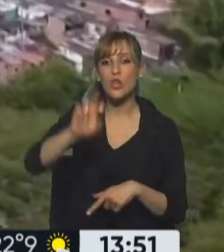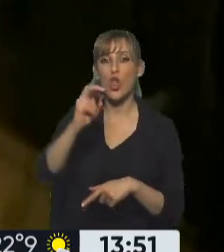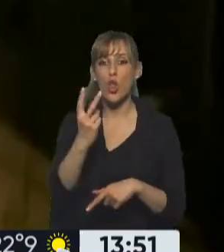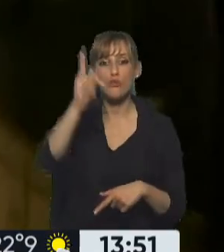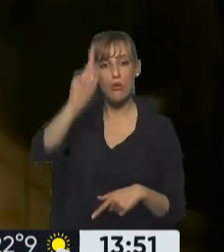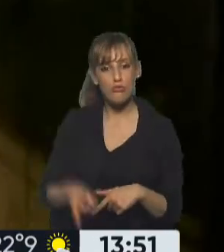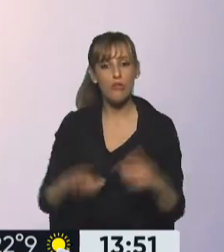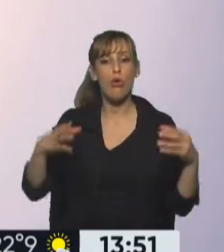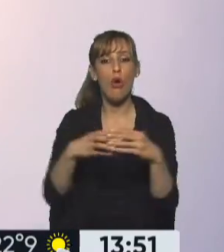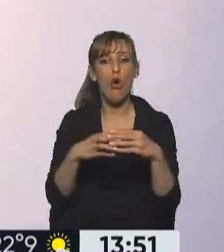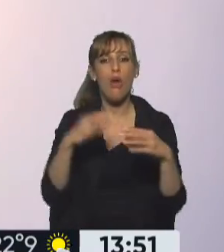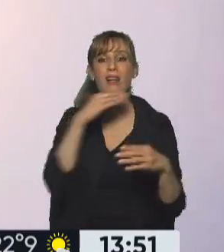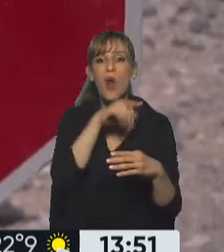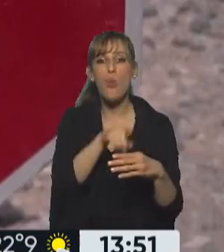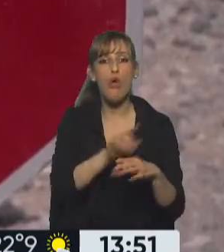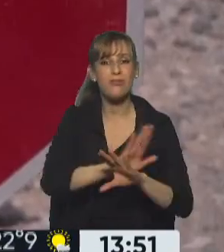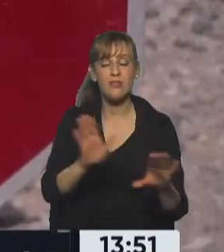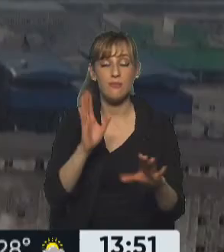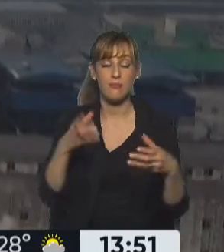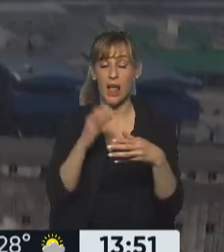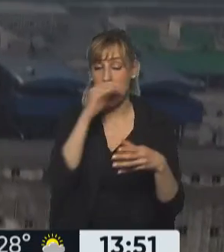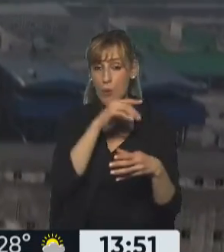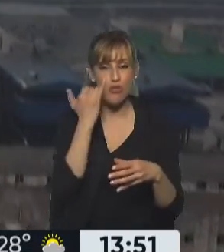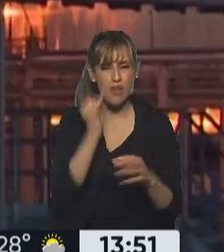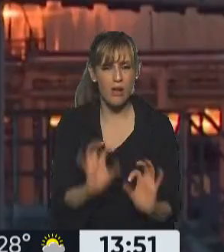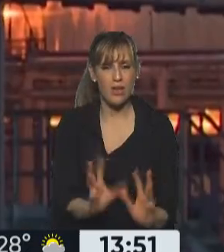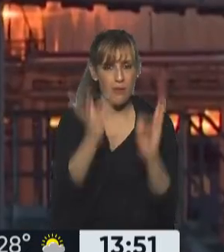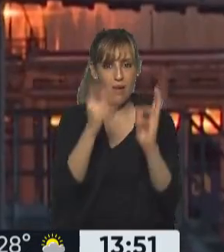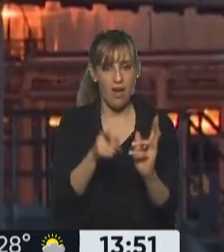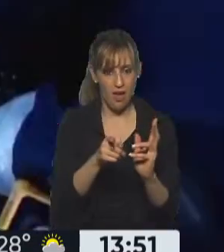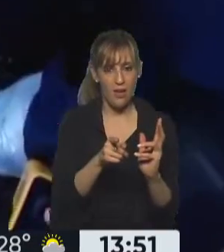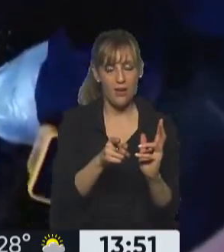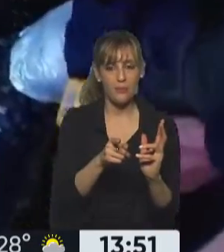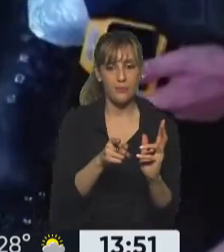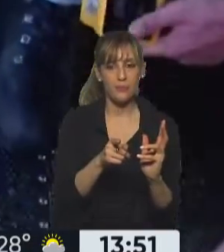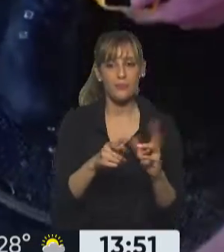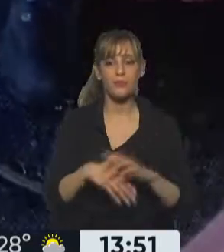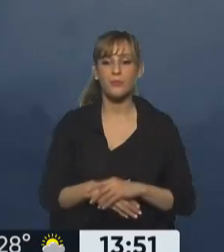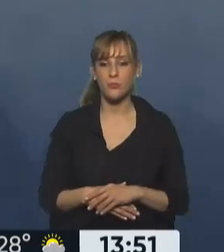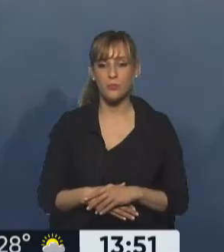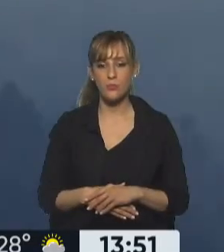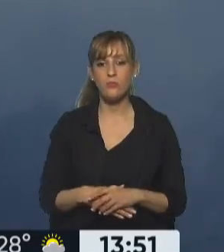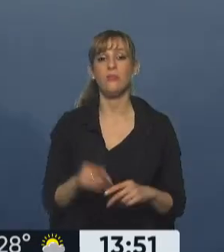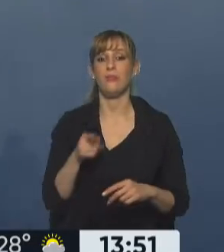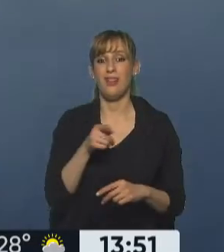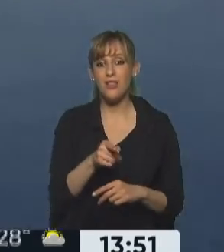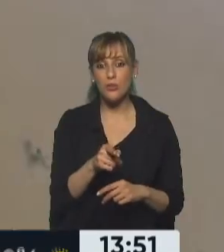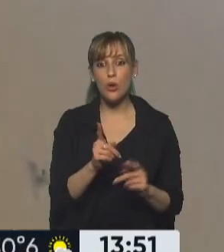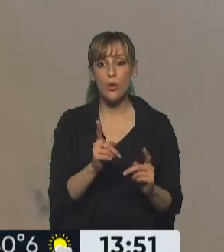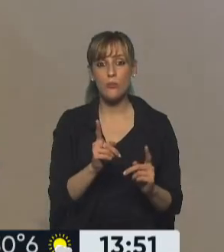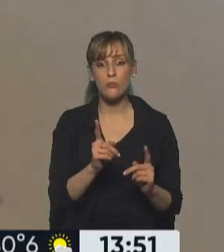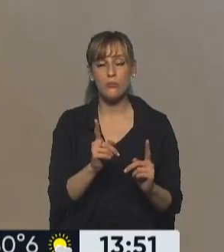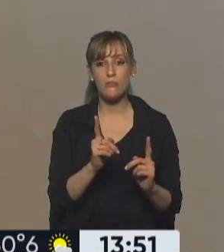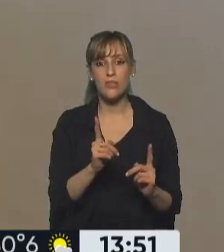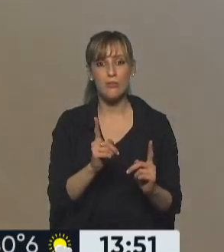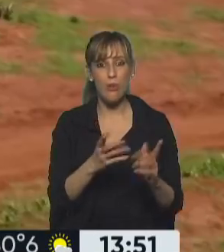Carta de Energía, que es la carta que la Unión Europea quería que se sume al cambio climático en los acuerdos globales. Eso habla de entre el